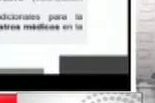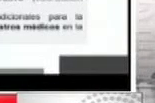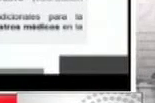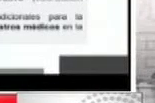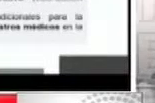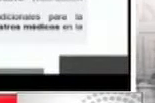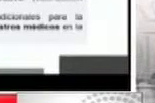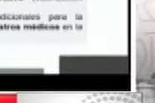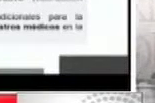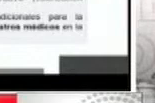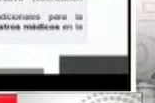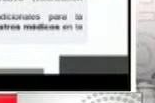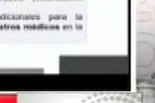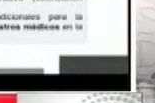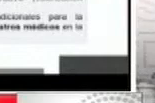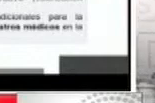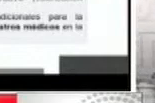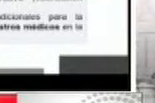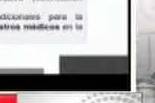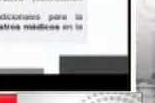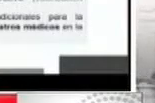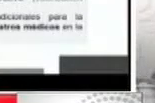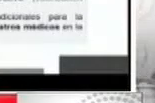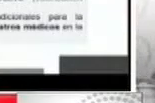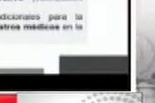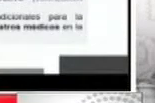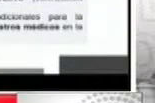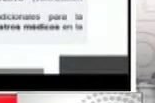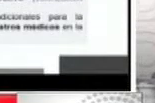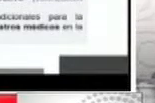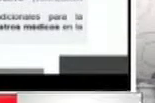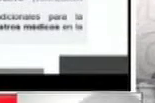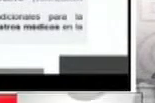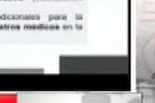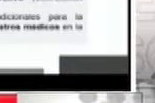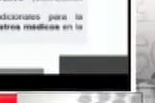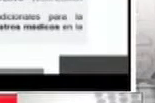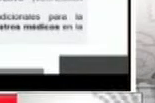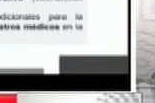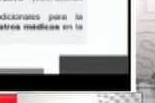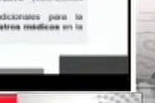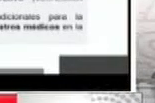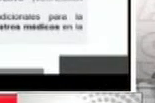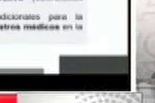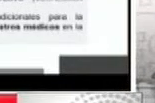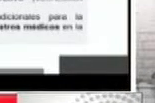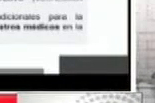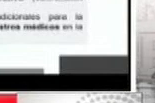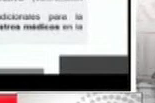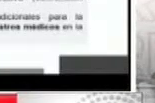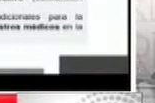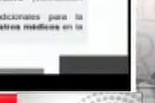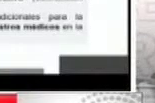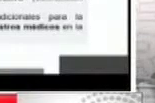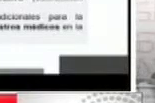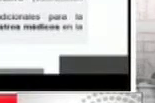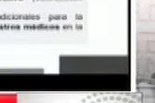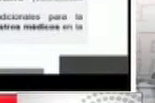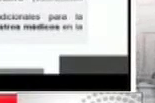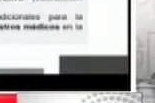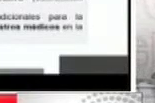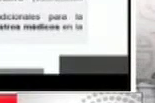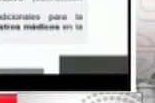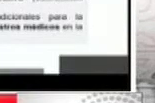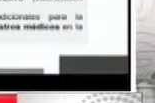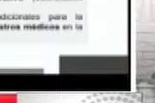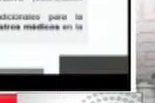nuestro personal, de tener mayor cantidad de recursos altamente especializados, de hacer investigación en salud. Eso no está